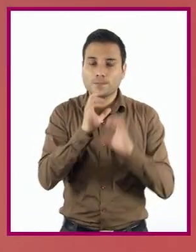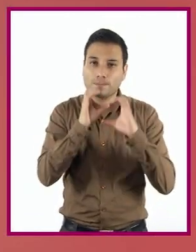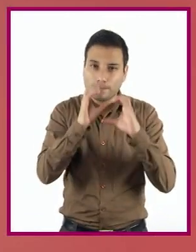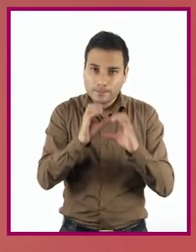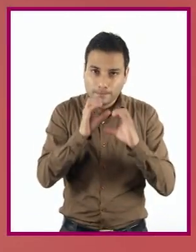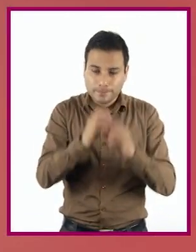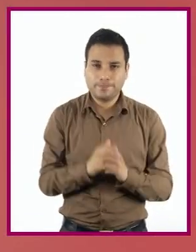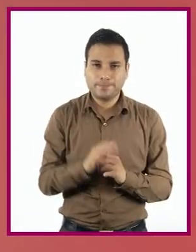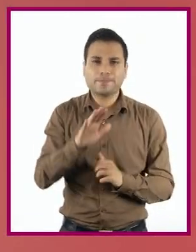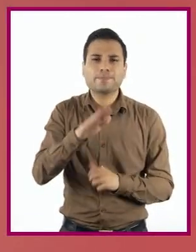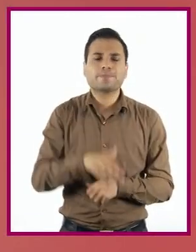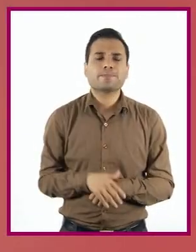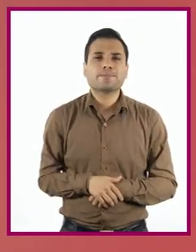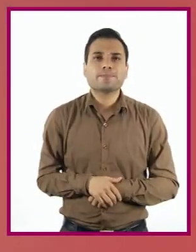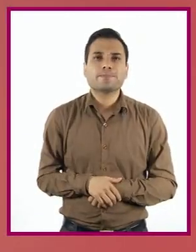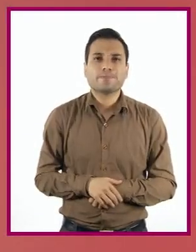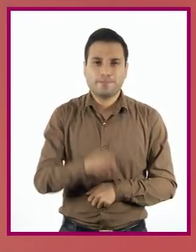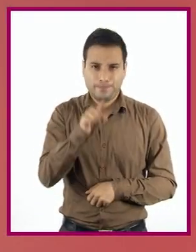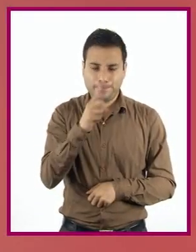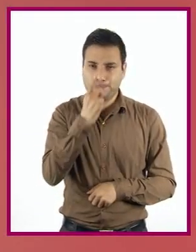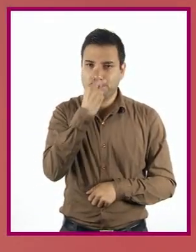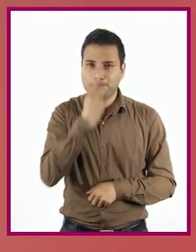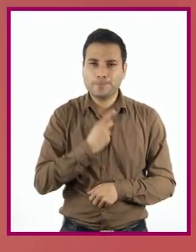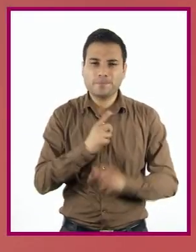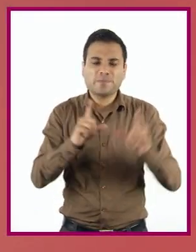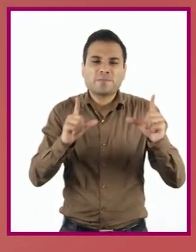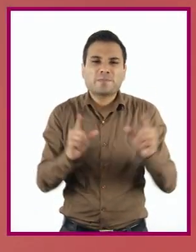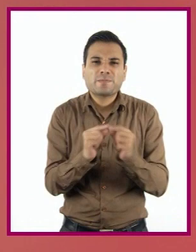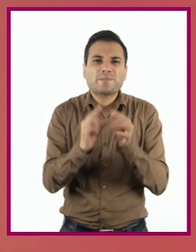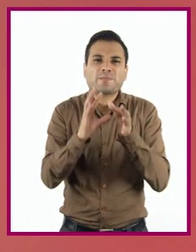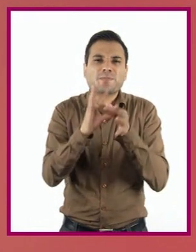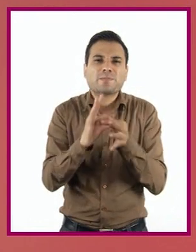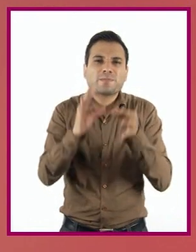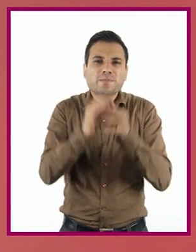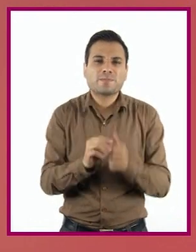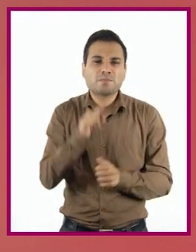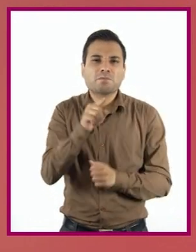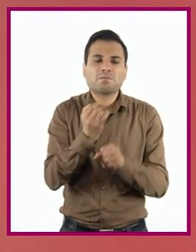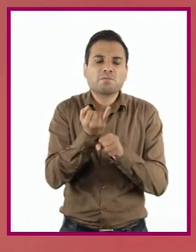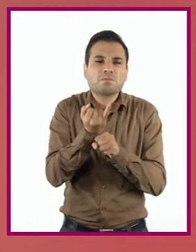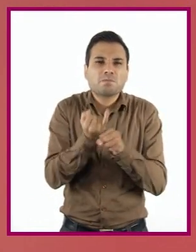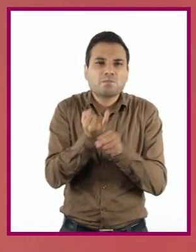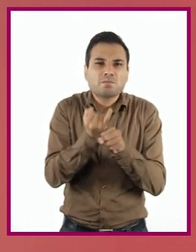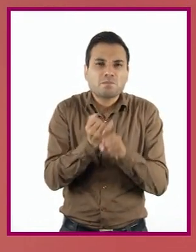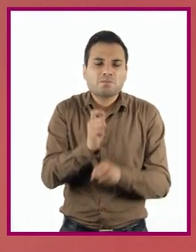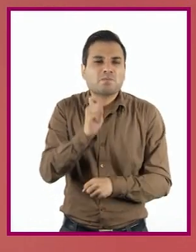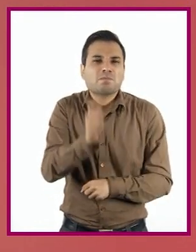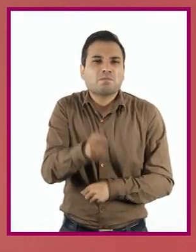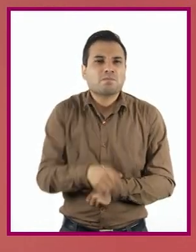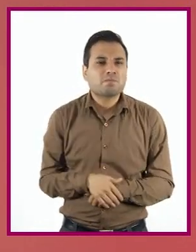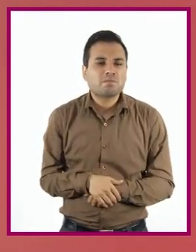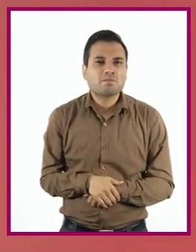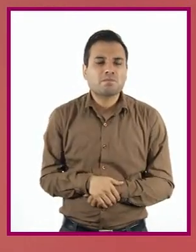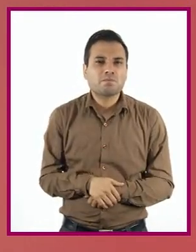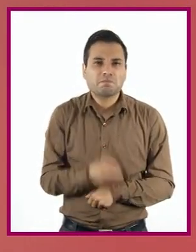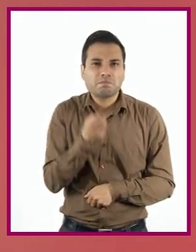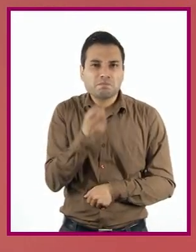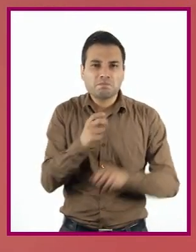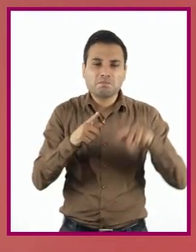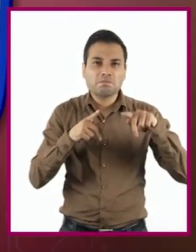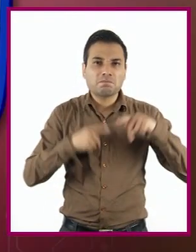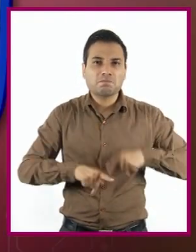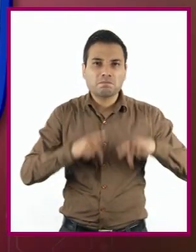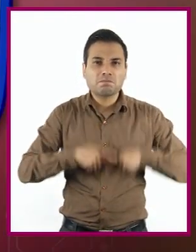Doctores, ¿qué les parece si nos comparten brevemente en qué consisten sus investigaciones actuales y cómo pueden beneficiar a la